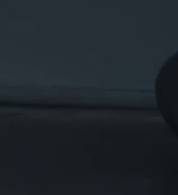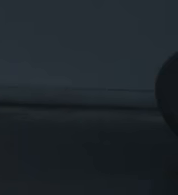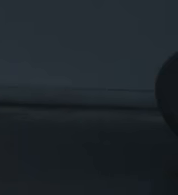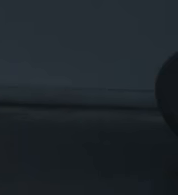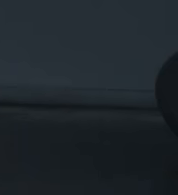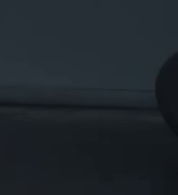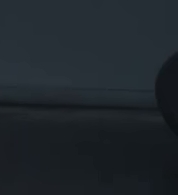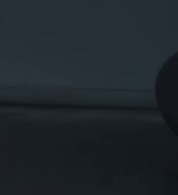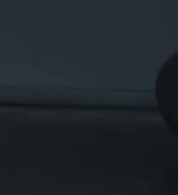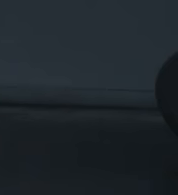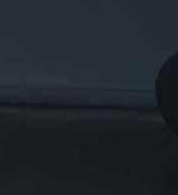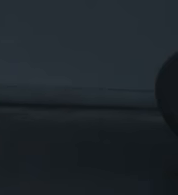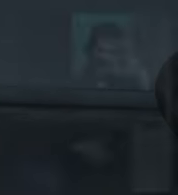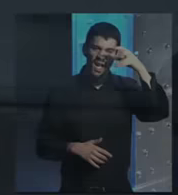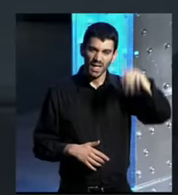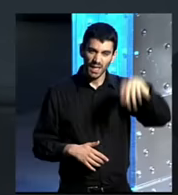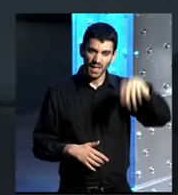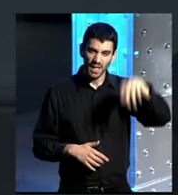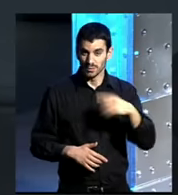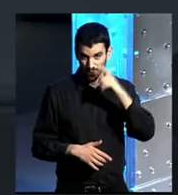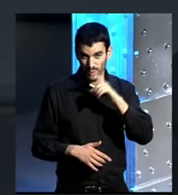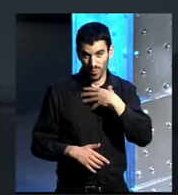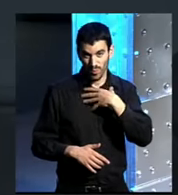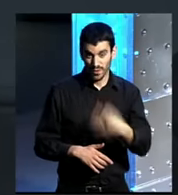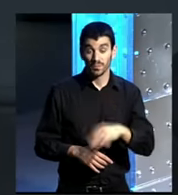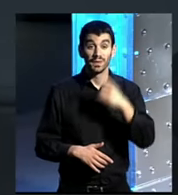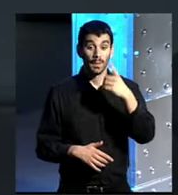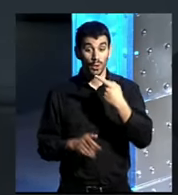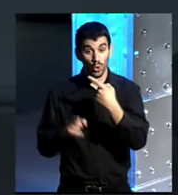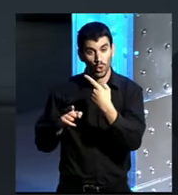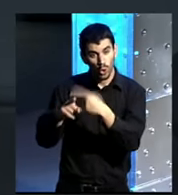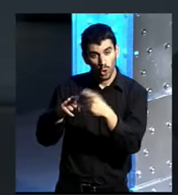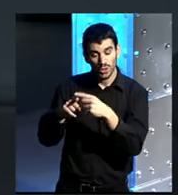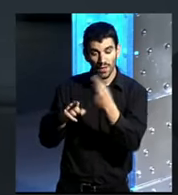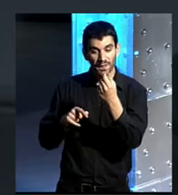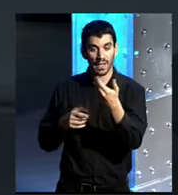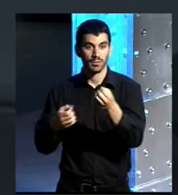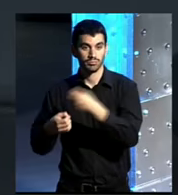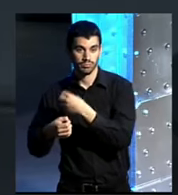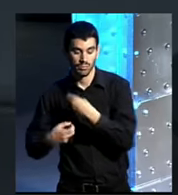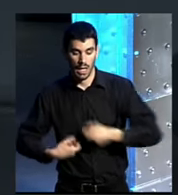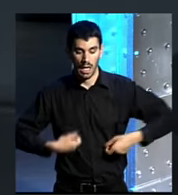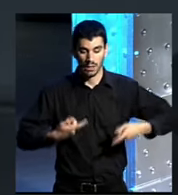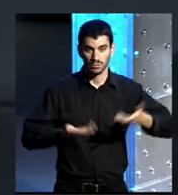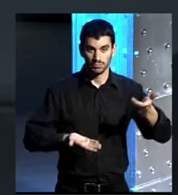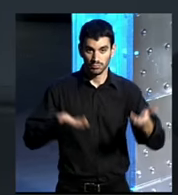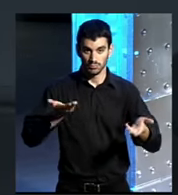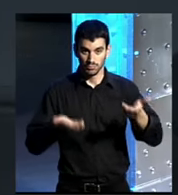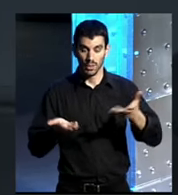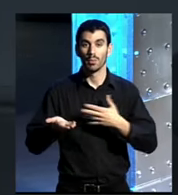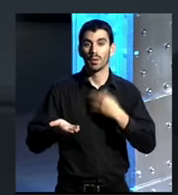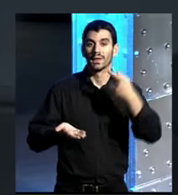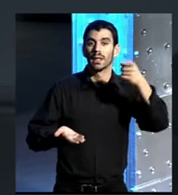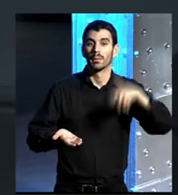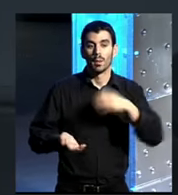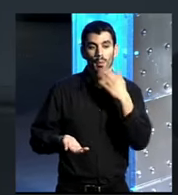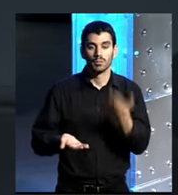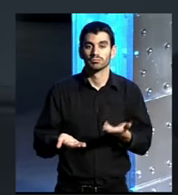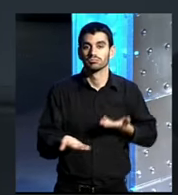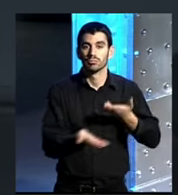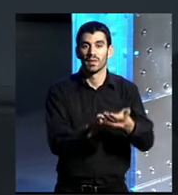deudores también, y además, como tienen un inventario de los ingresos y los gastos, también esto les permite luego ir a algún sitio y pedir